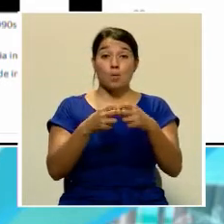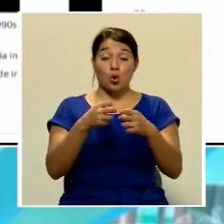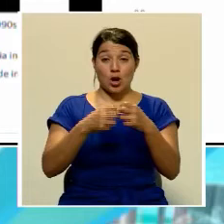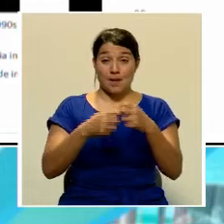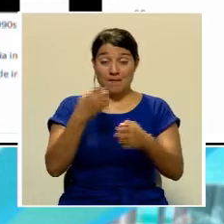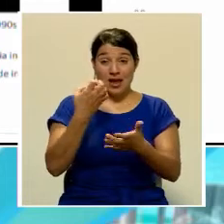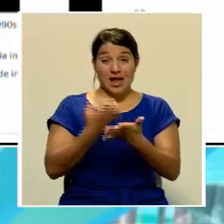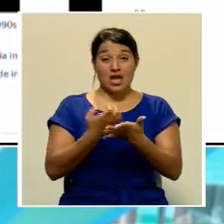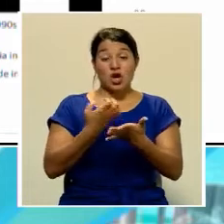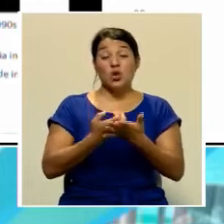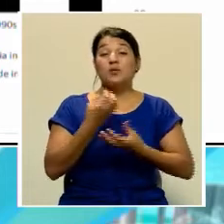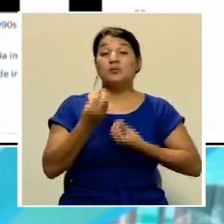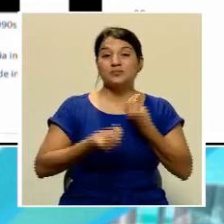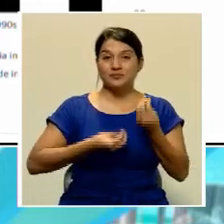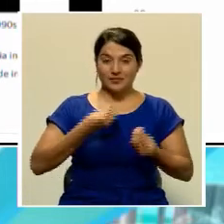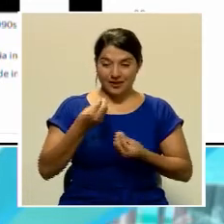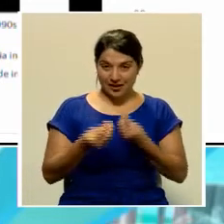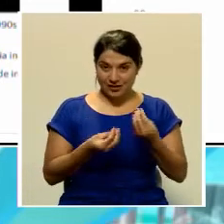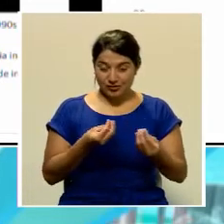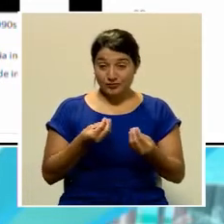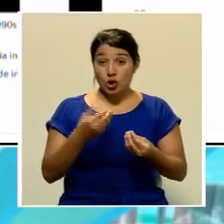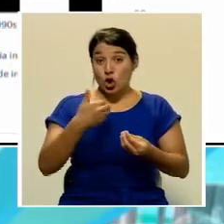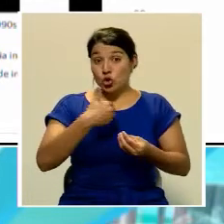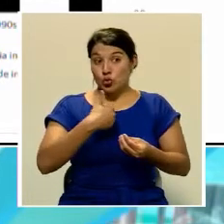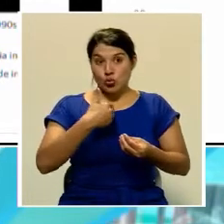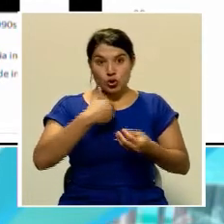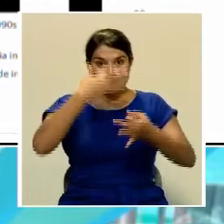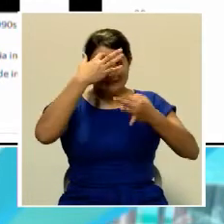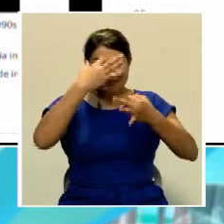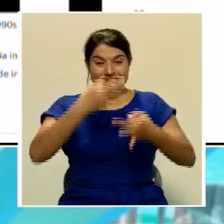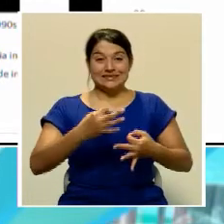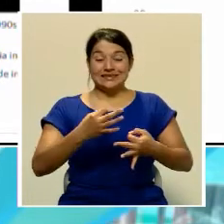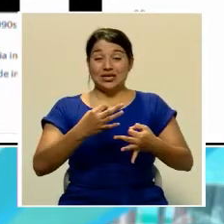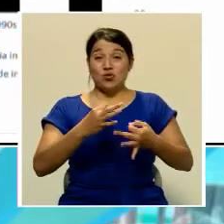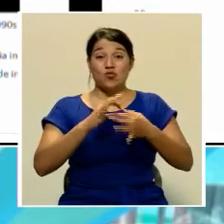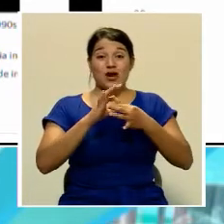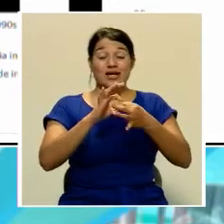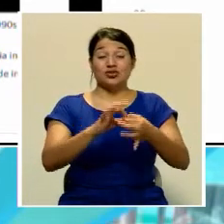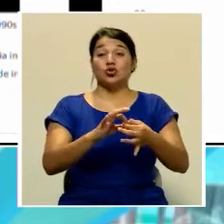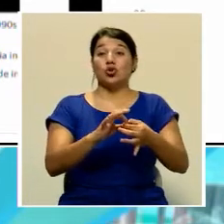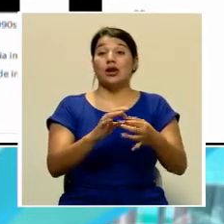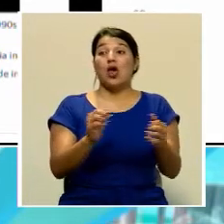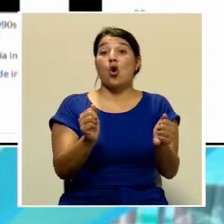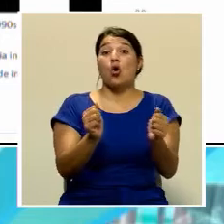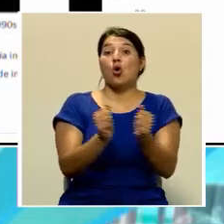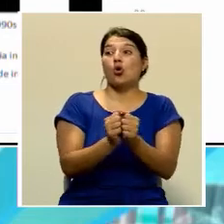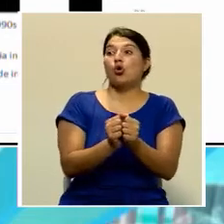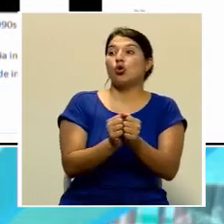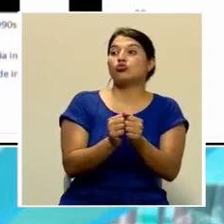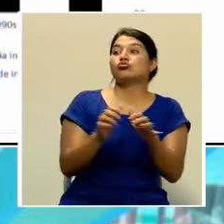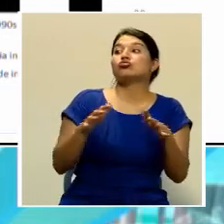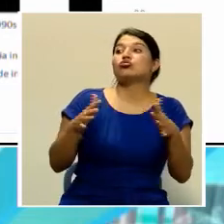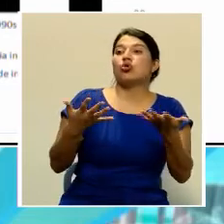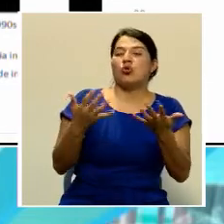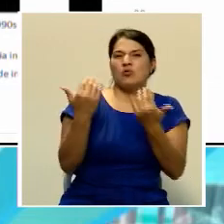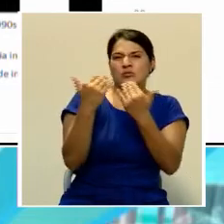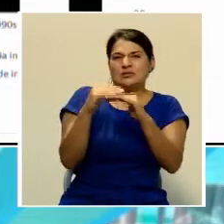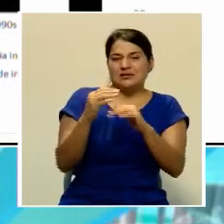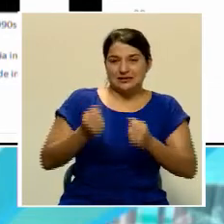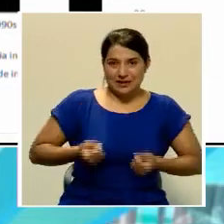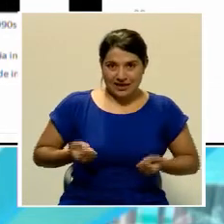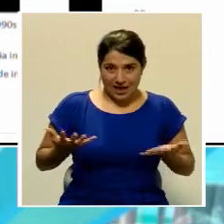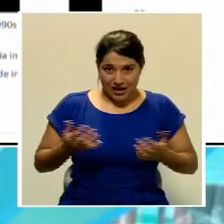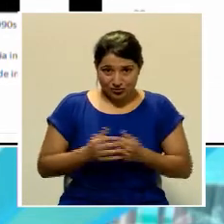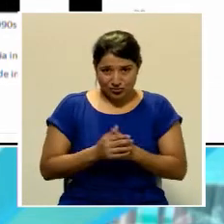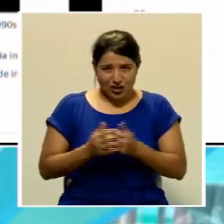hizo fue que se tuvieran que tomar decisiones sobre dónde se reducía el gasto. Bueno, la reducción del